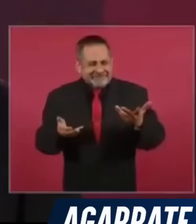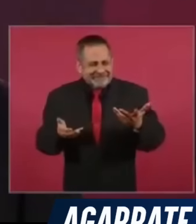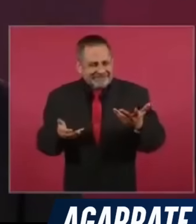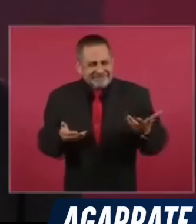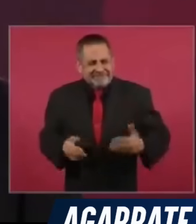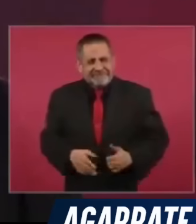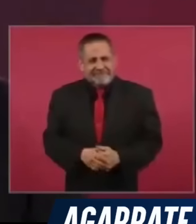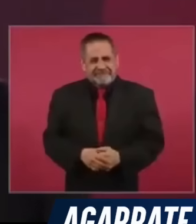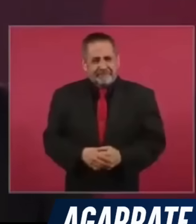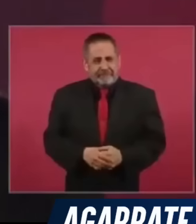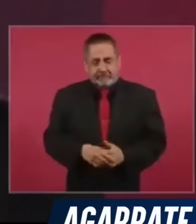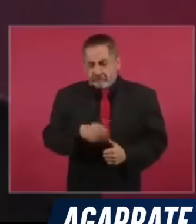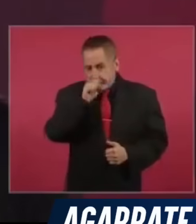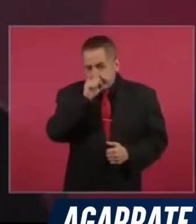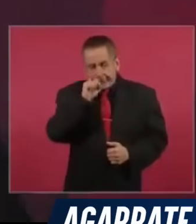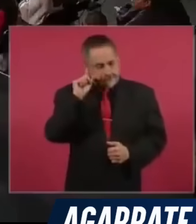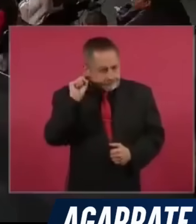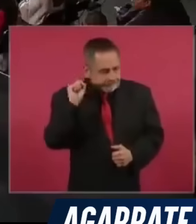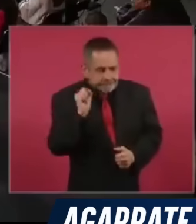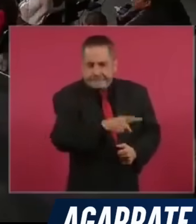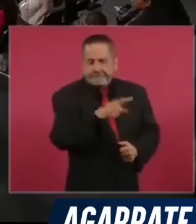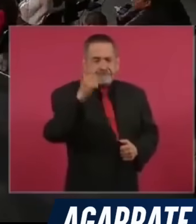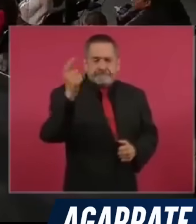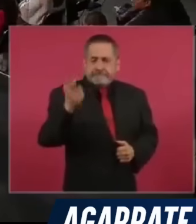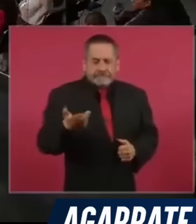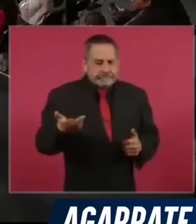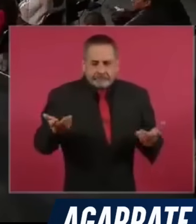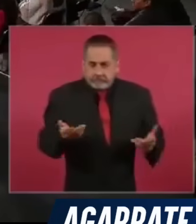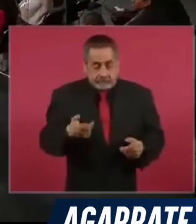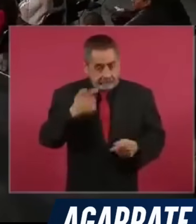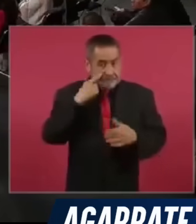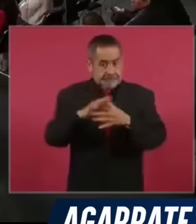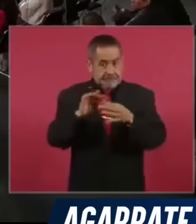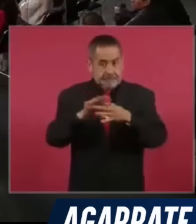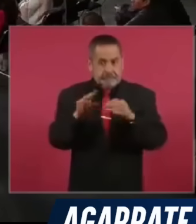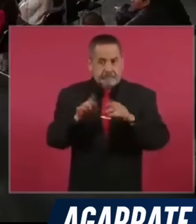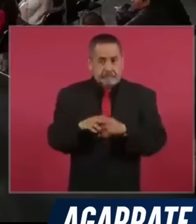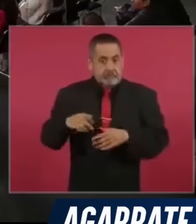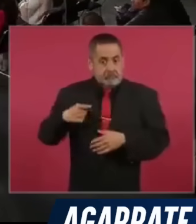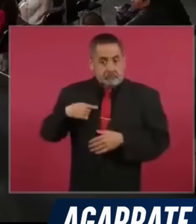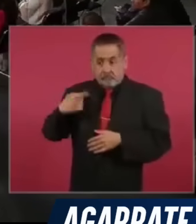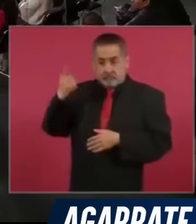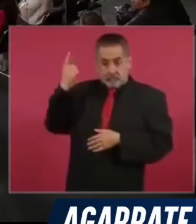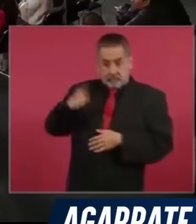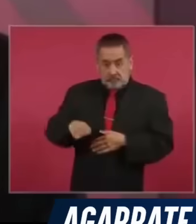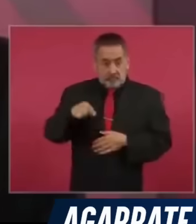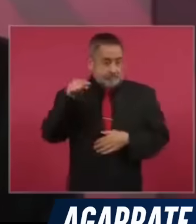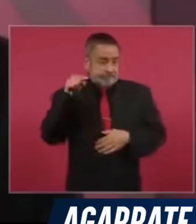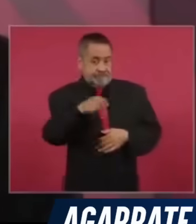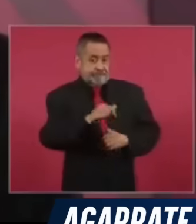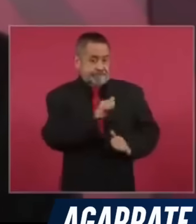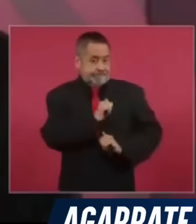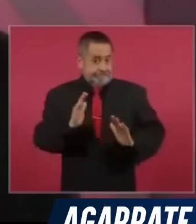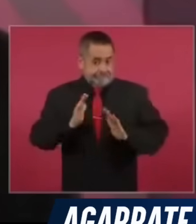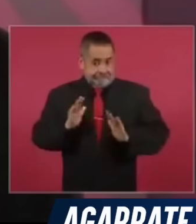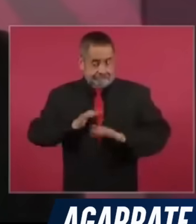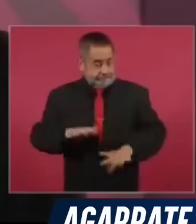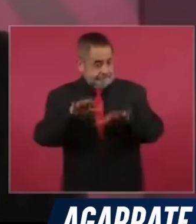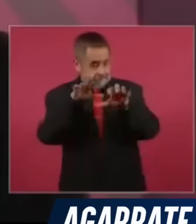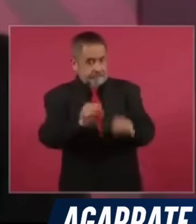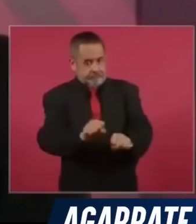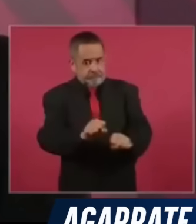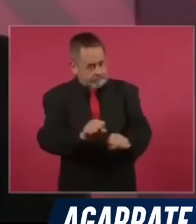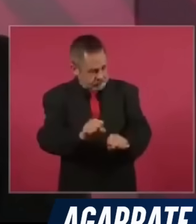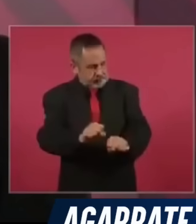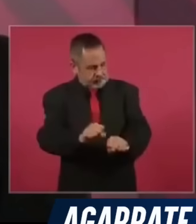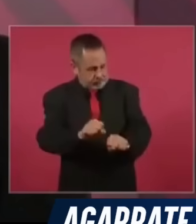oponen incluso cuando se ordena la detención de militares se